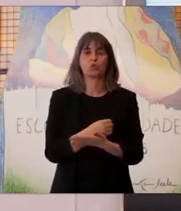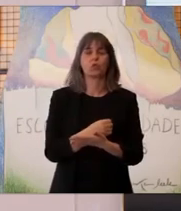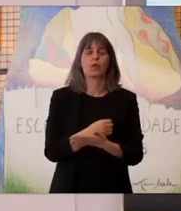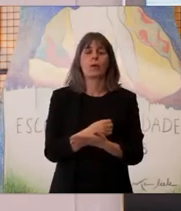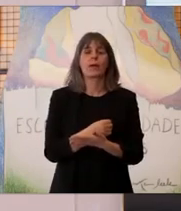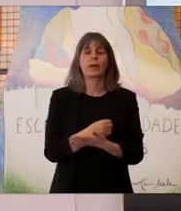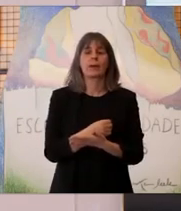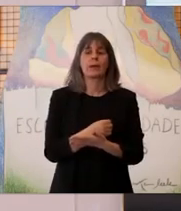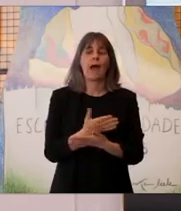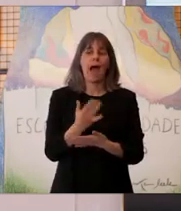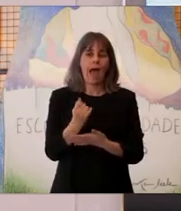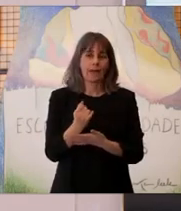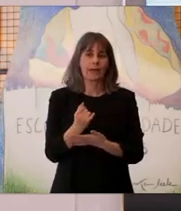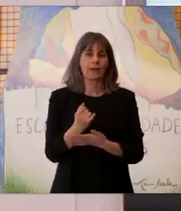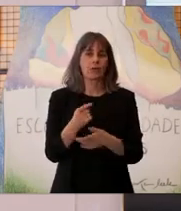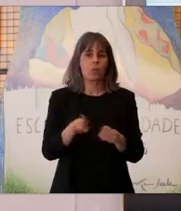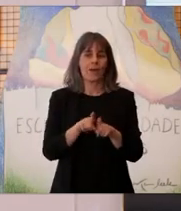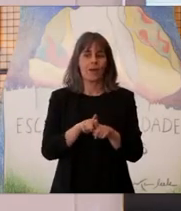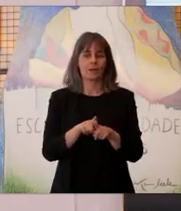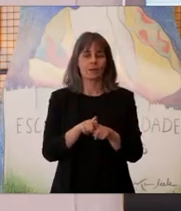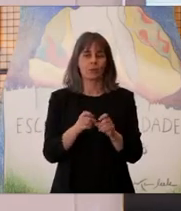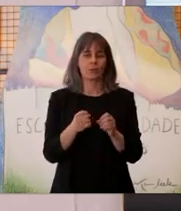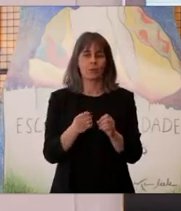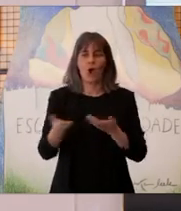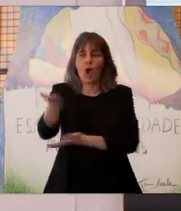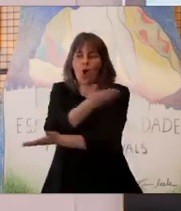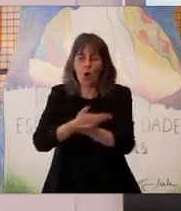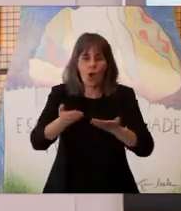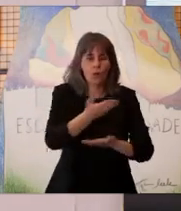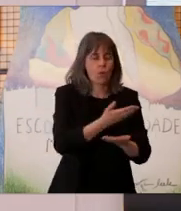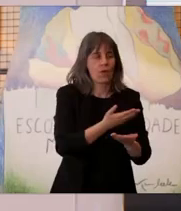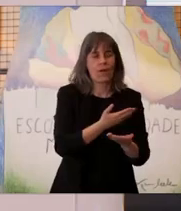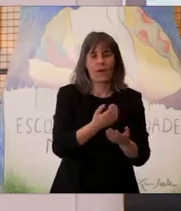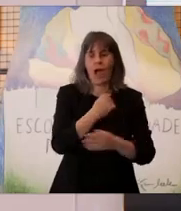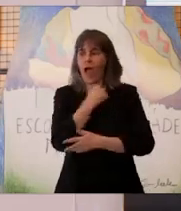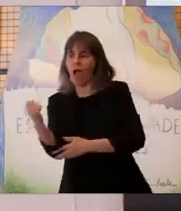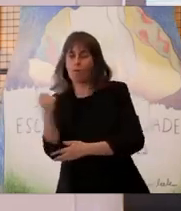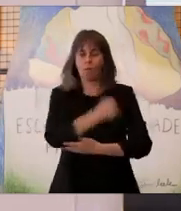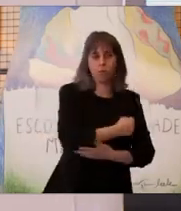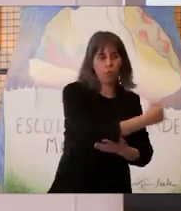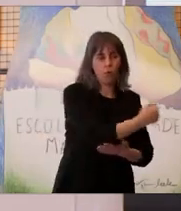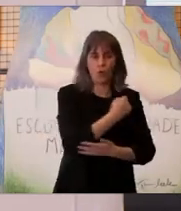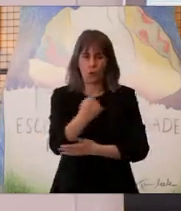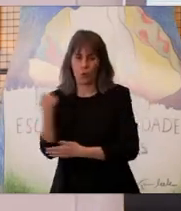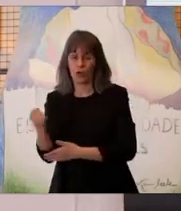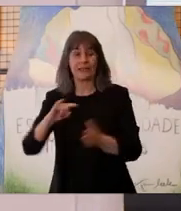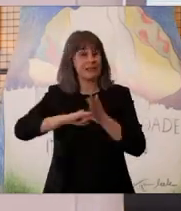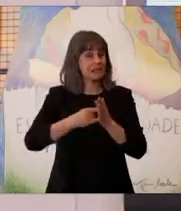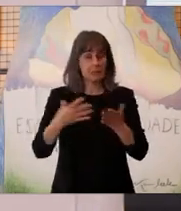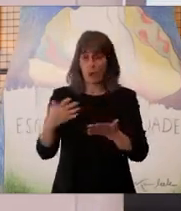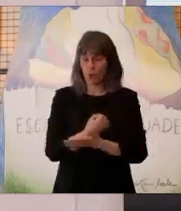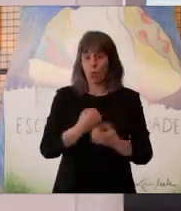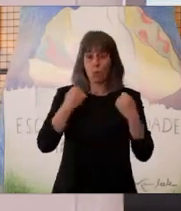perdón con la legitimidad Perdón perdón aquí todo el sistema de poder